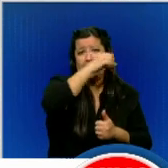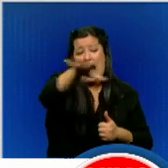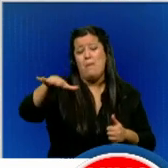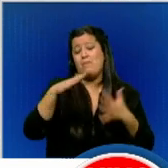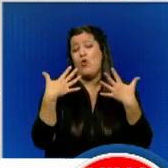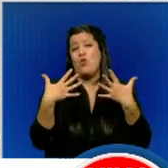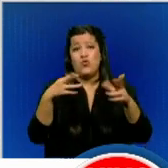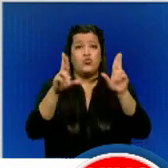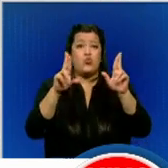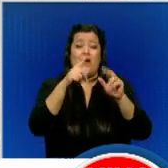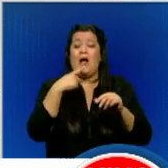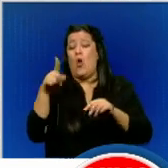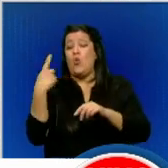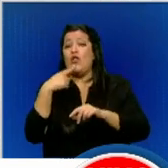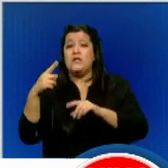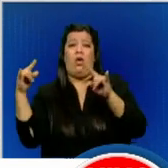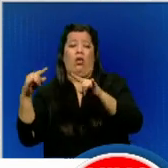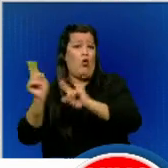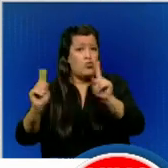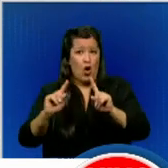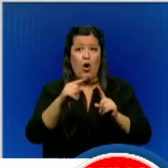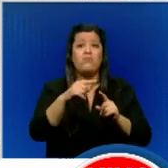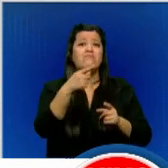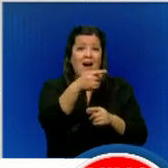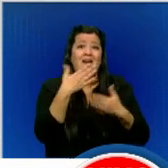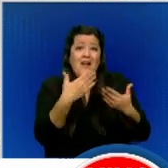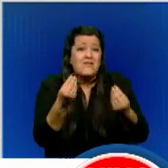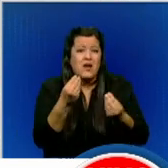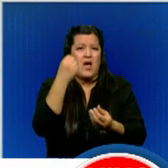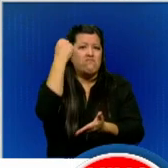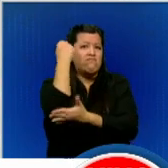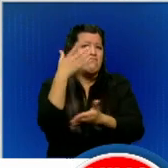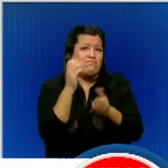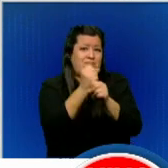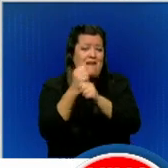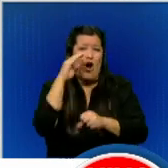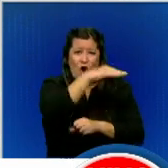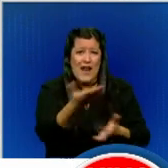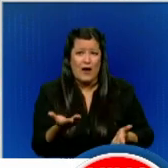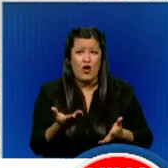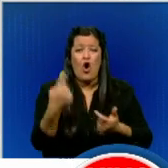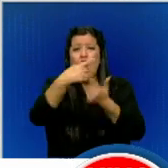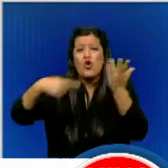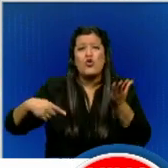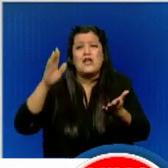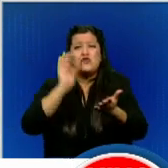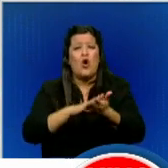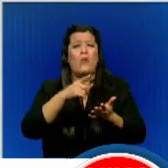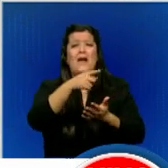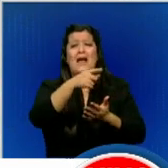o una maldición como se dice por ahí por la economía en negro todo lo que está afuera del radar de la voracidad